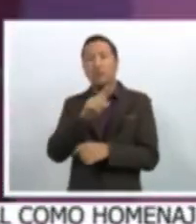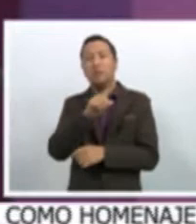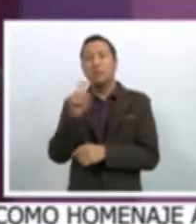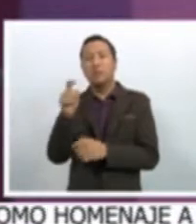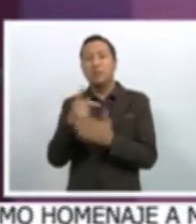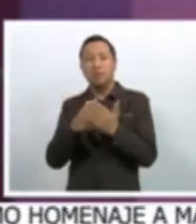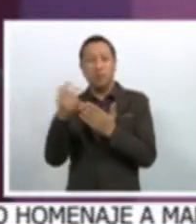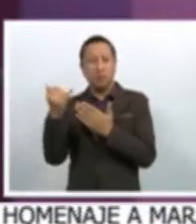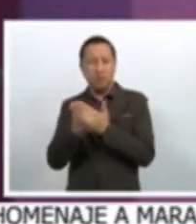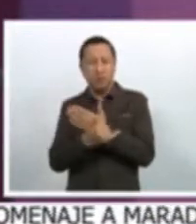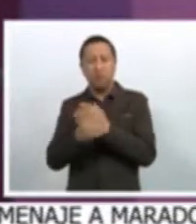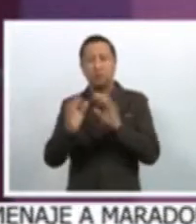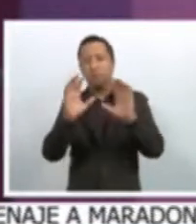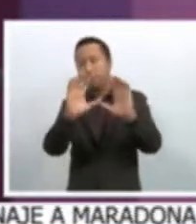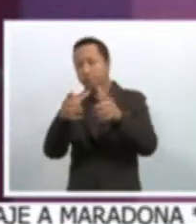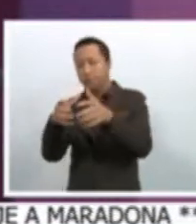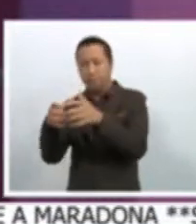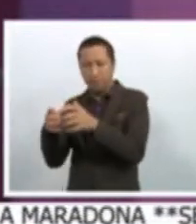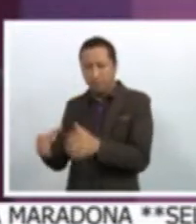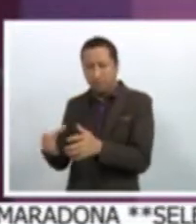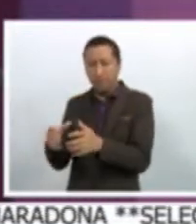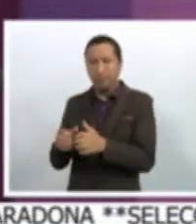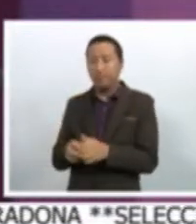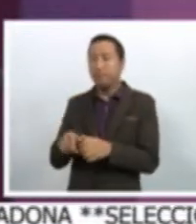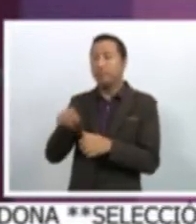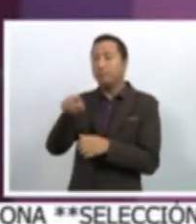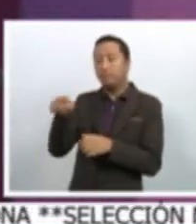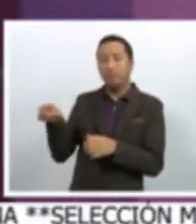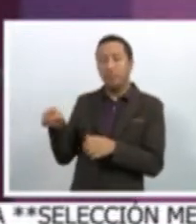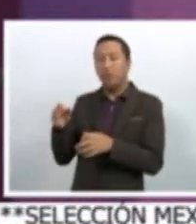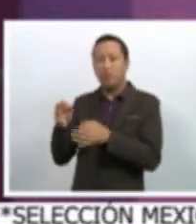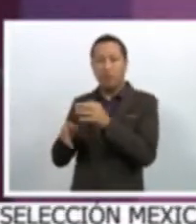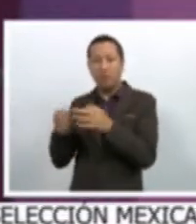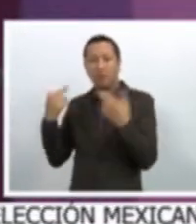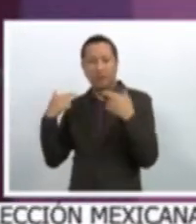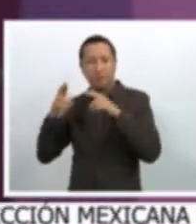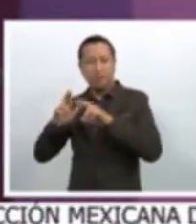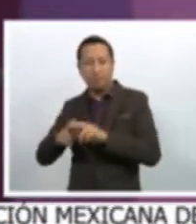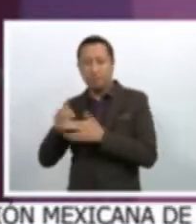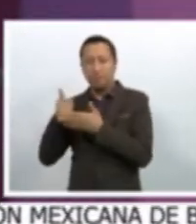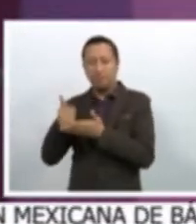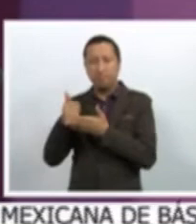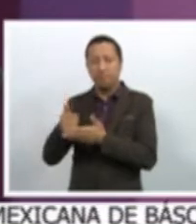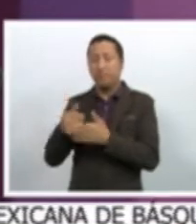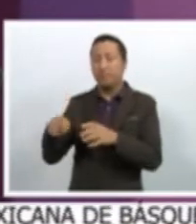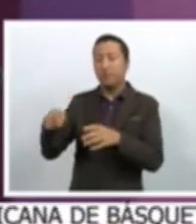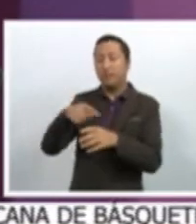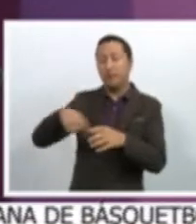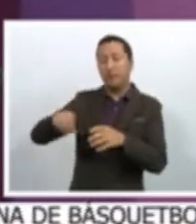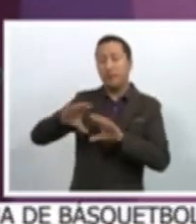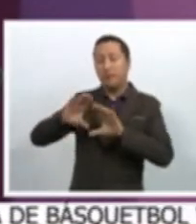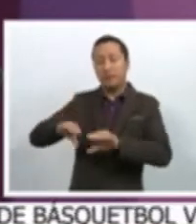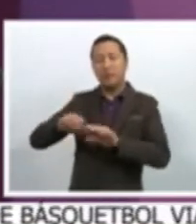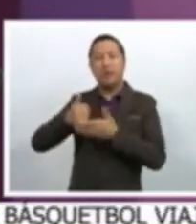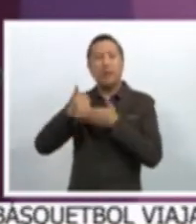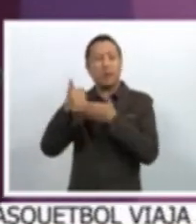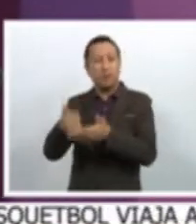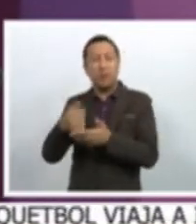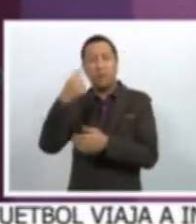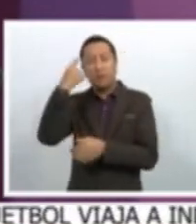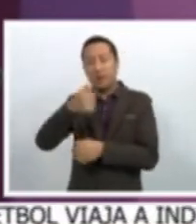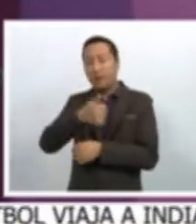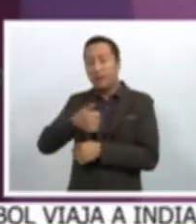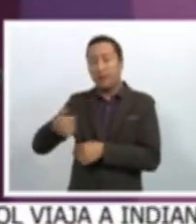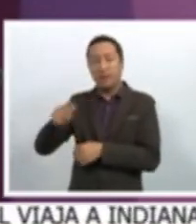bootcamp tecnológico. O sea, los 100 empresas o 100 emprendimientos juveniles están ya saliendo con un sitio web funcional, con herramientas de